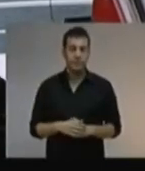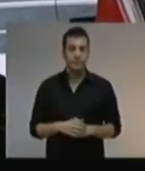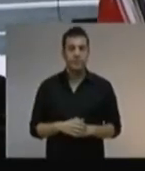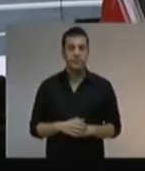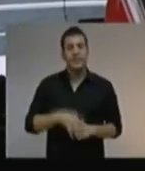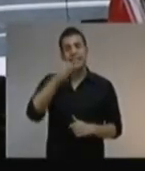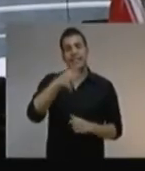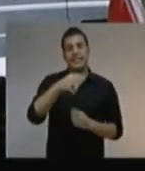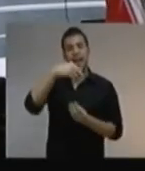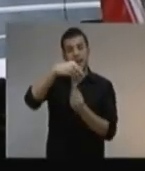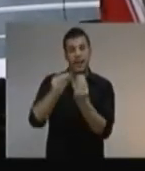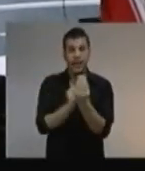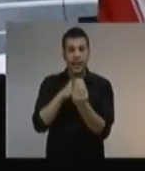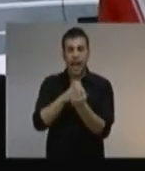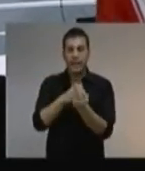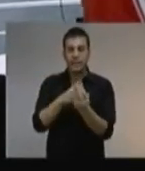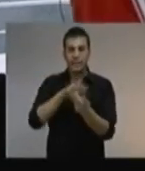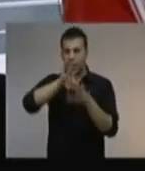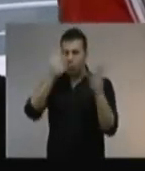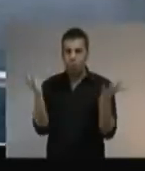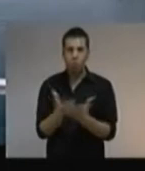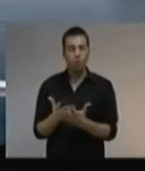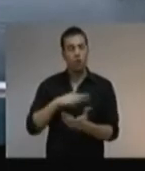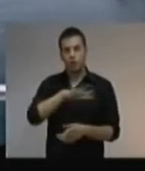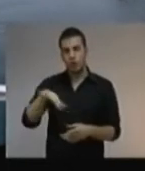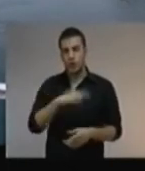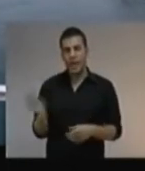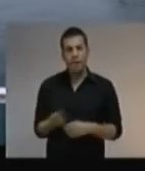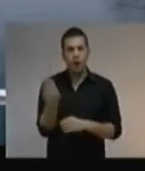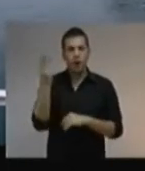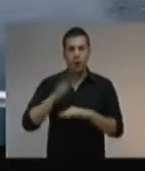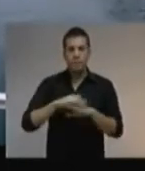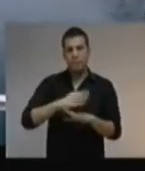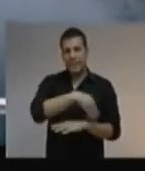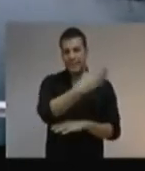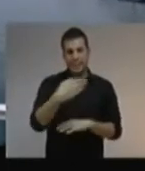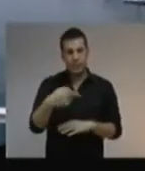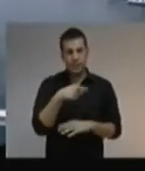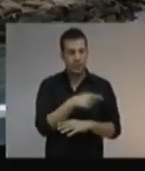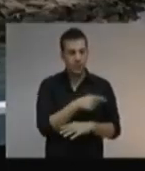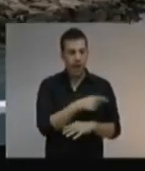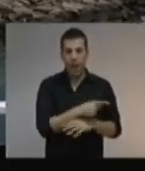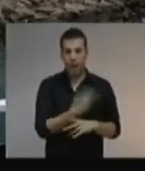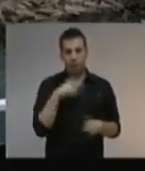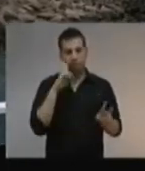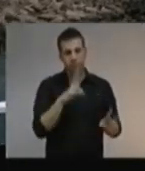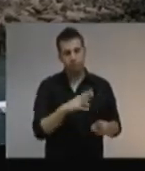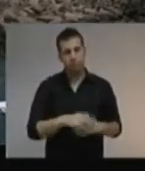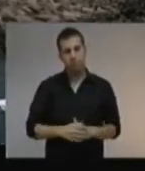La isla de Gran Canaria es uno de los mejores lugares del mundo para disfrutar de la compañía de estos enormes mamíferos marinos.